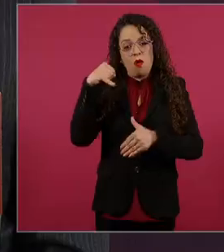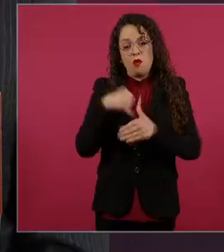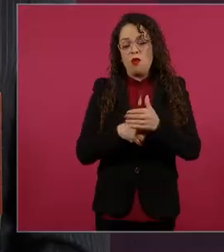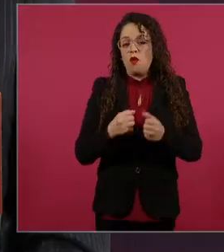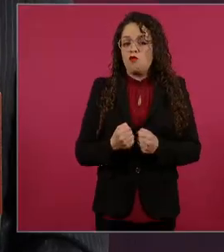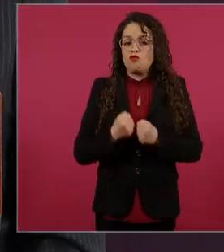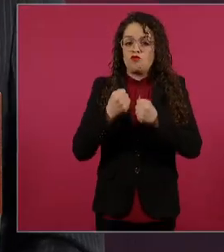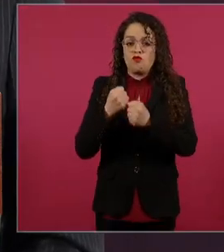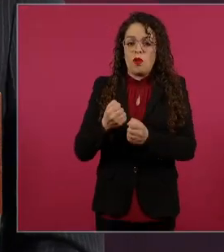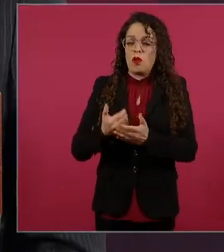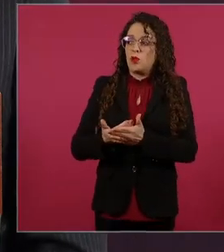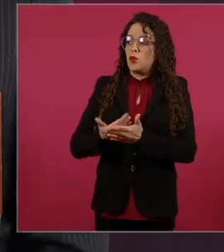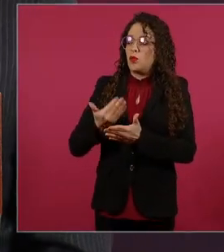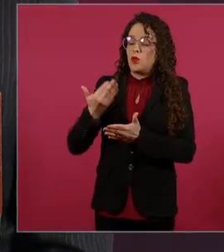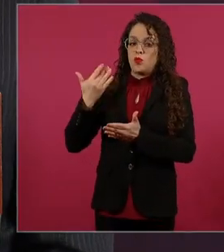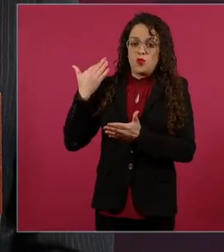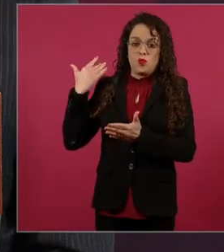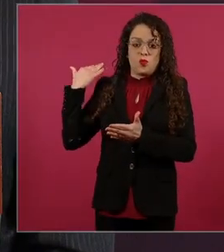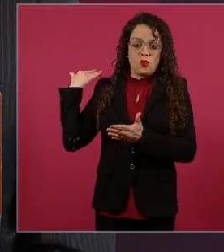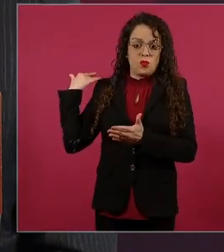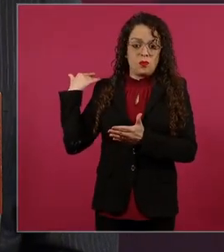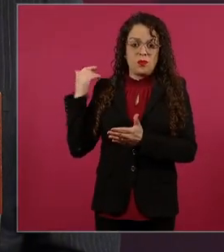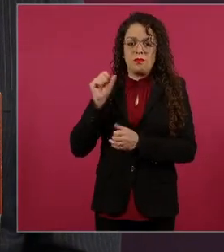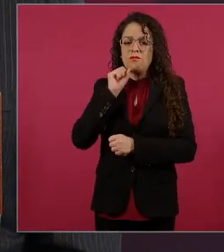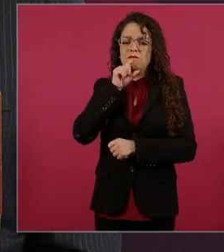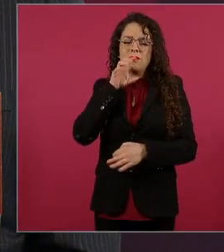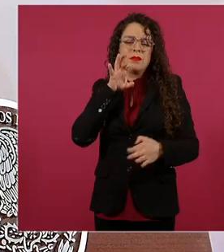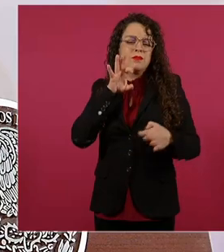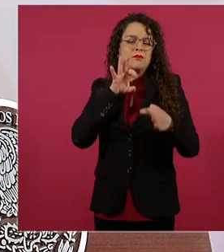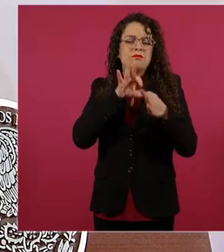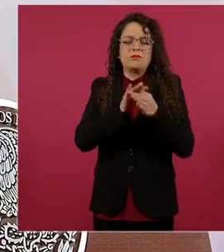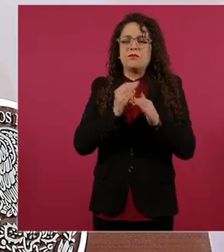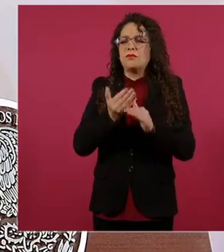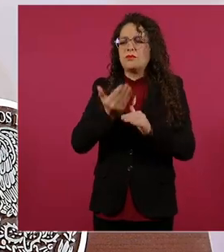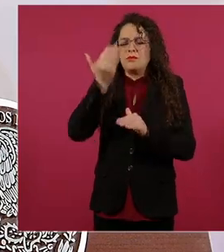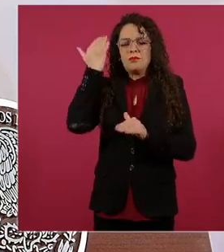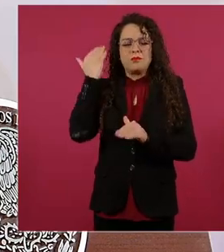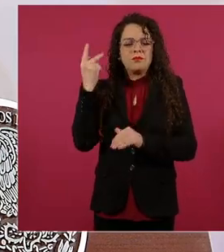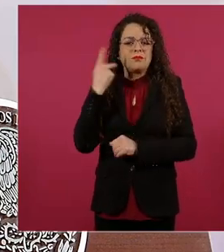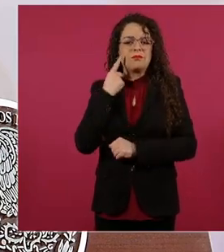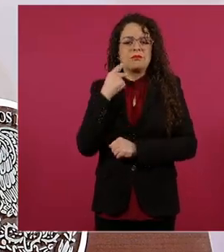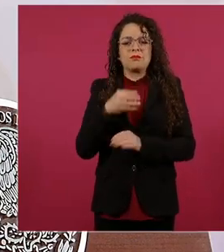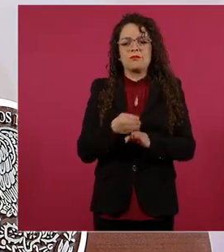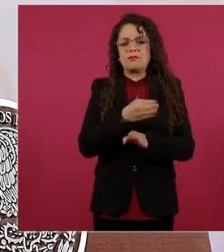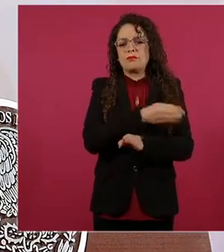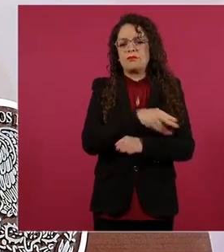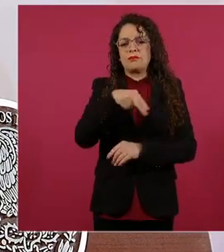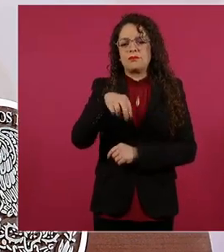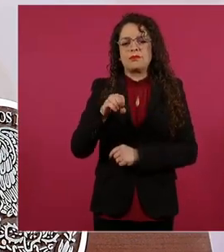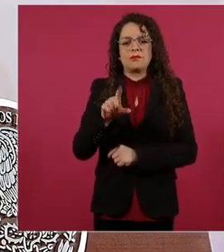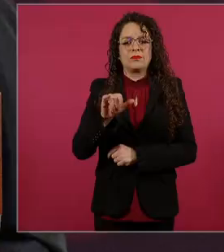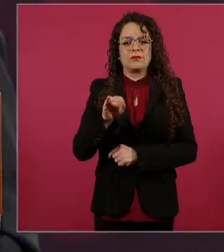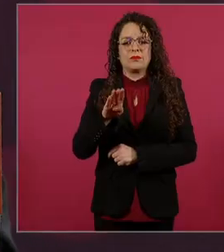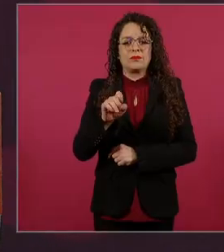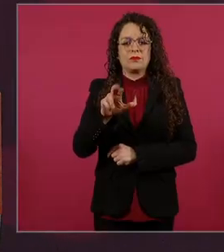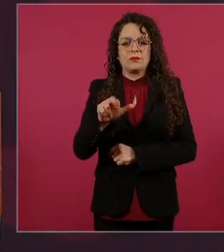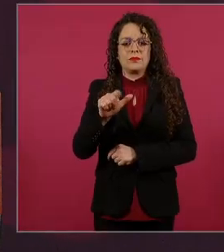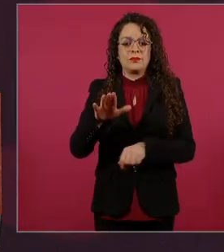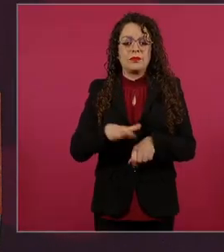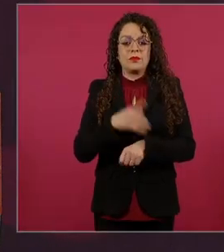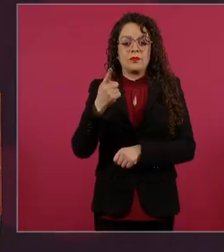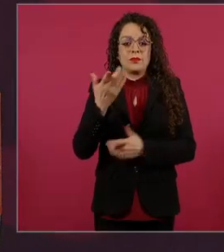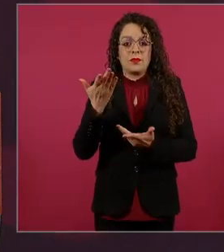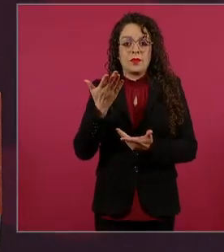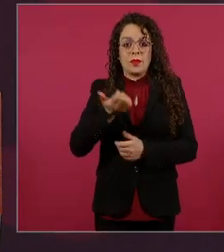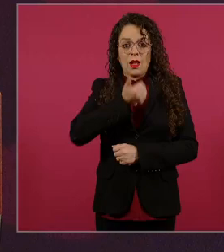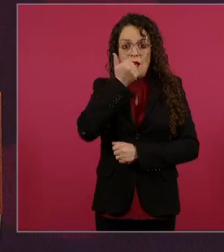también vinculado a la política neoliberal porque le cerraron las puertas a los estudiantes de